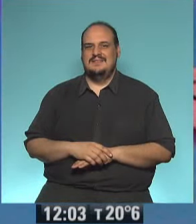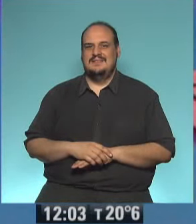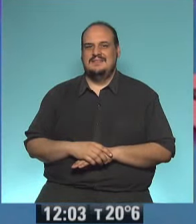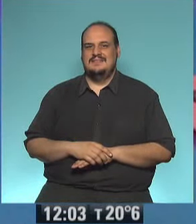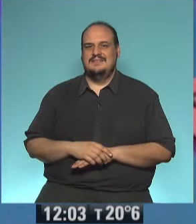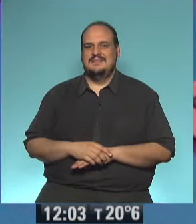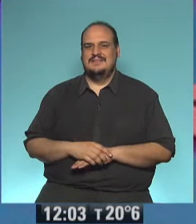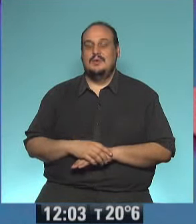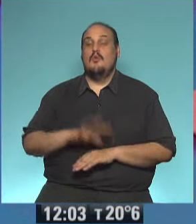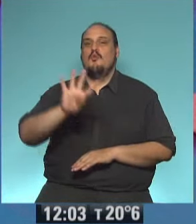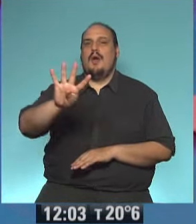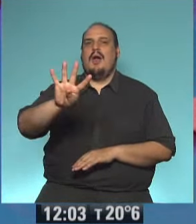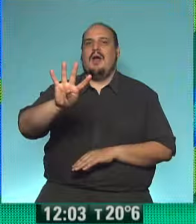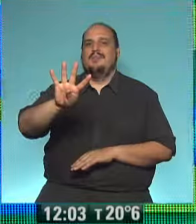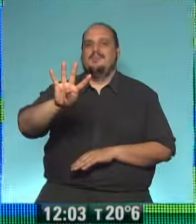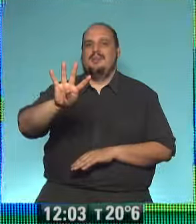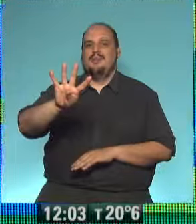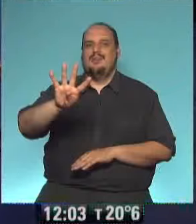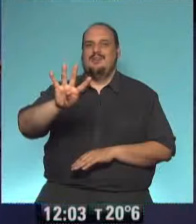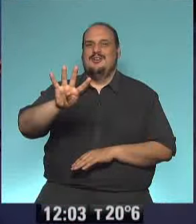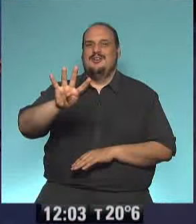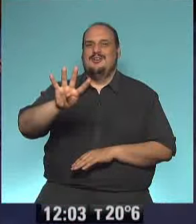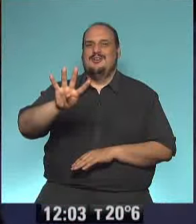Que no sea 3. ¡Ah! ¡4!